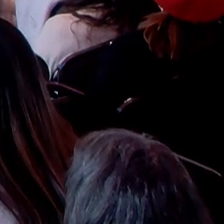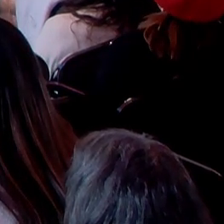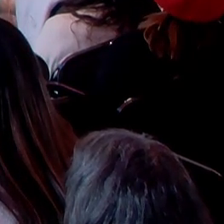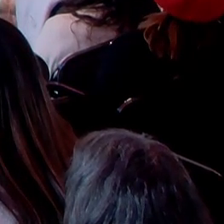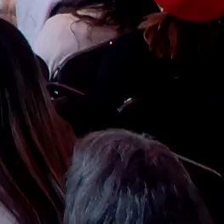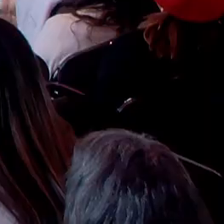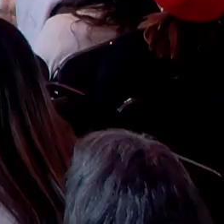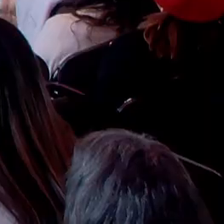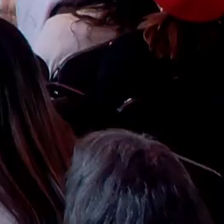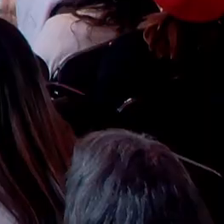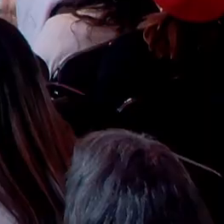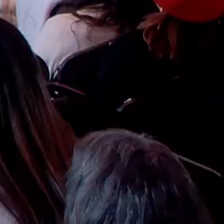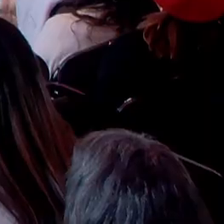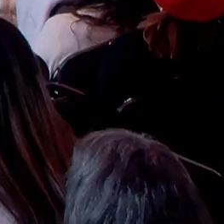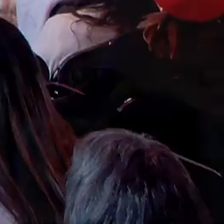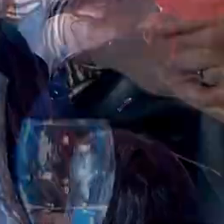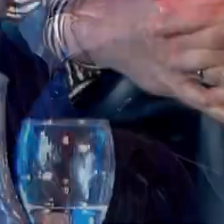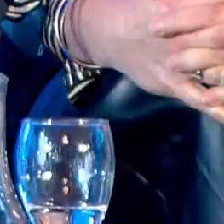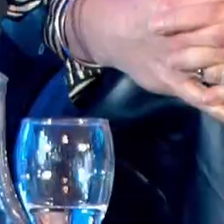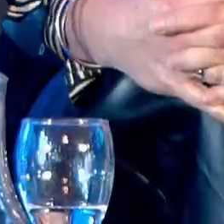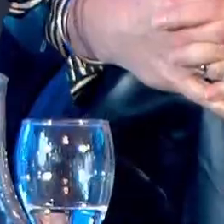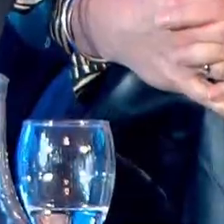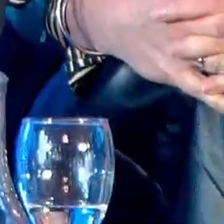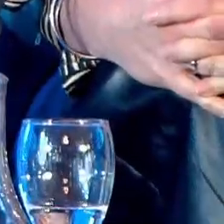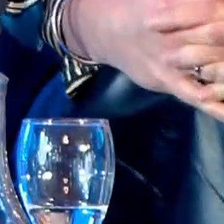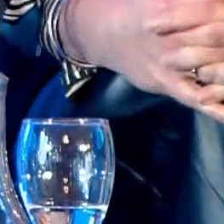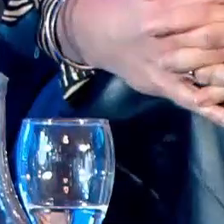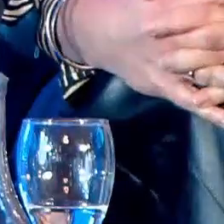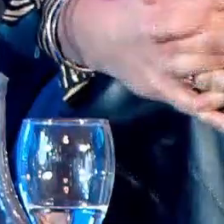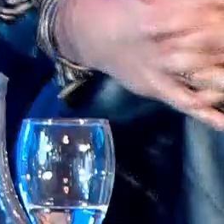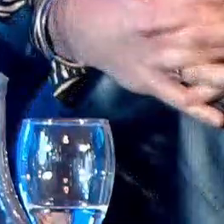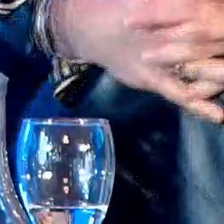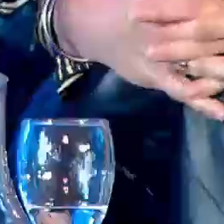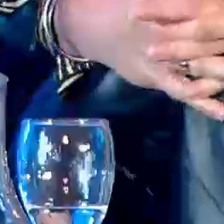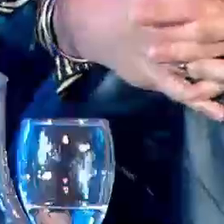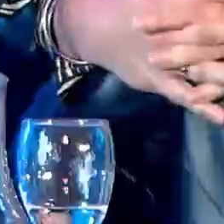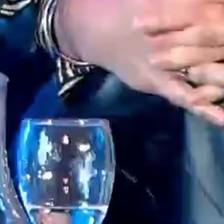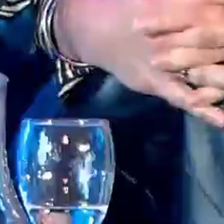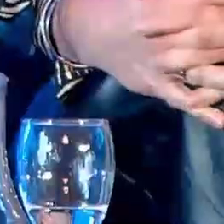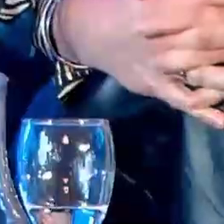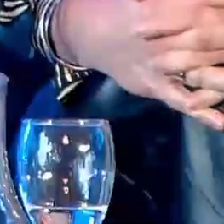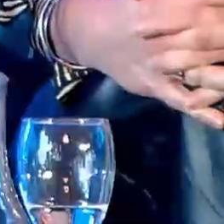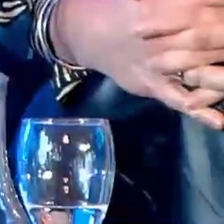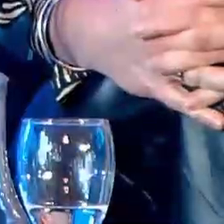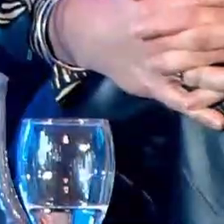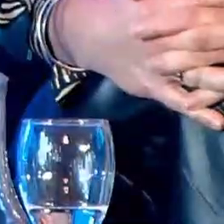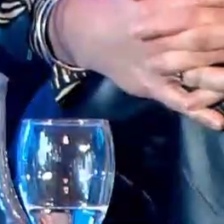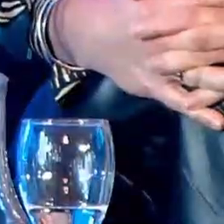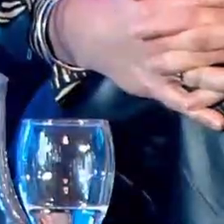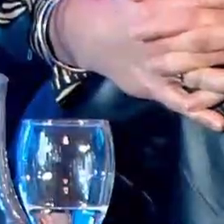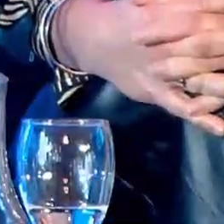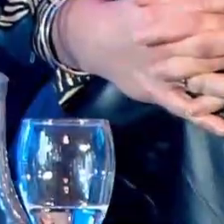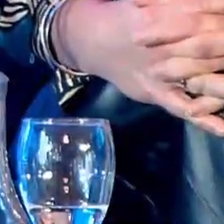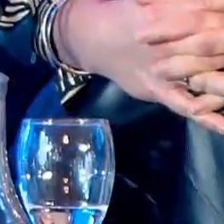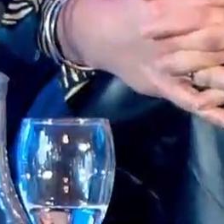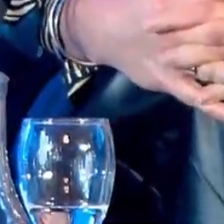Yo no sé si que me lean es tan político como leer yo mismo. Yo creo que el pacto tiene que ser que todos los niños y